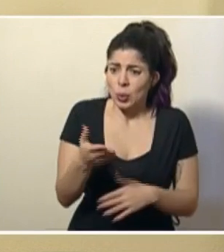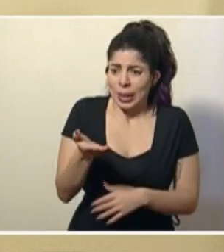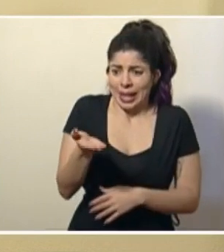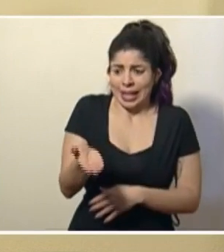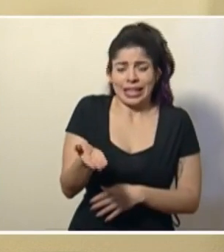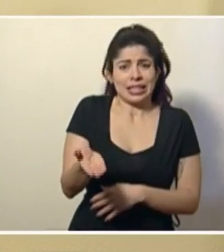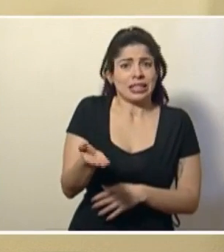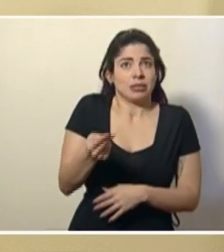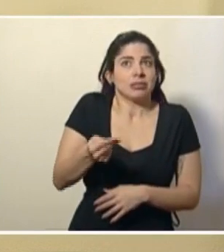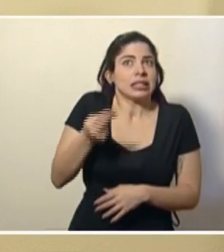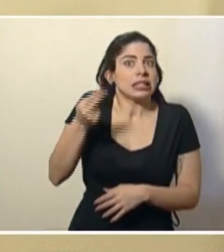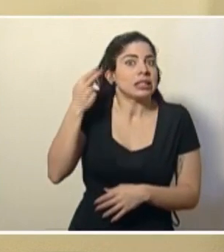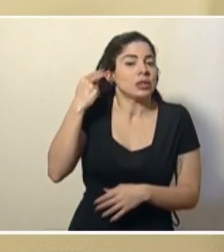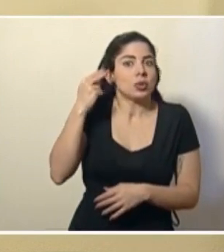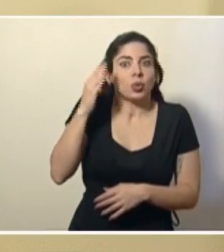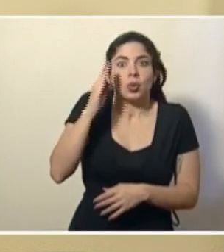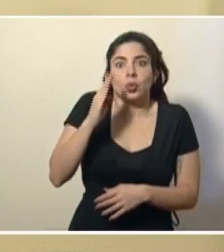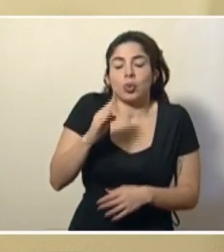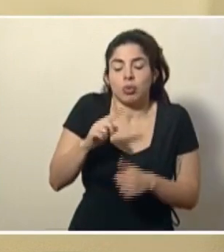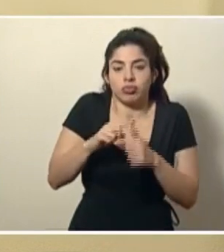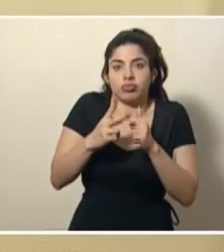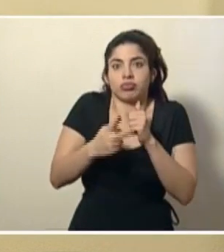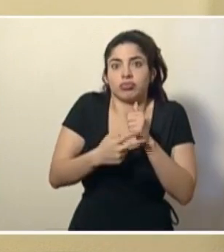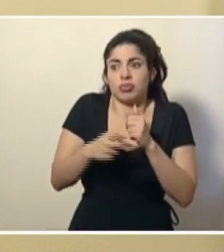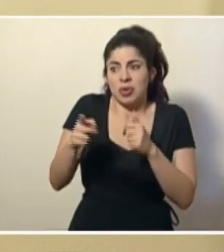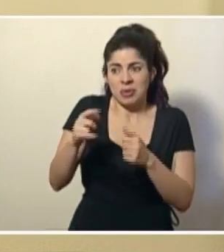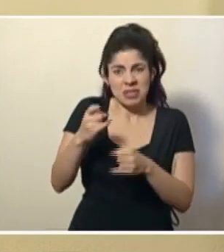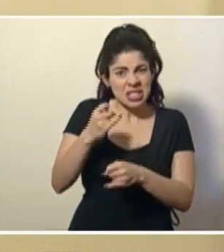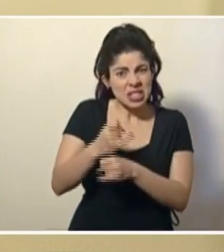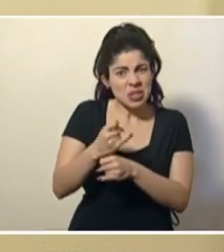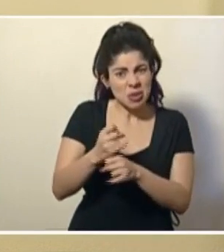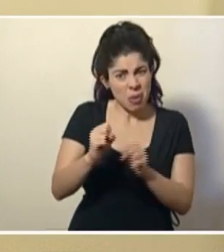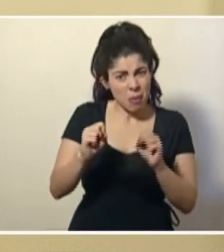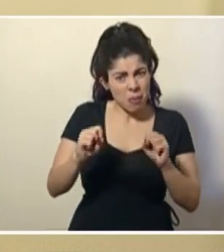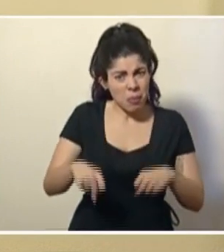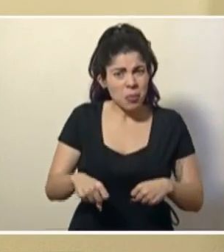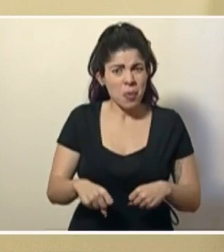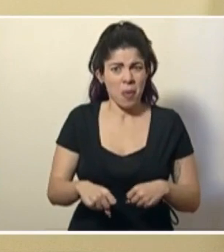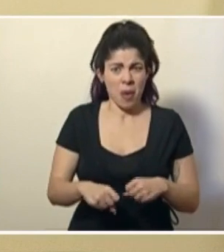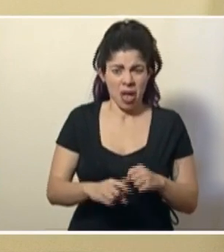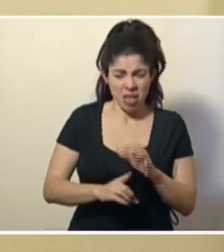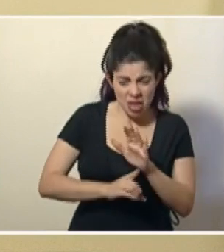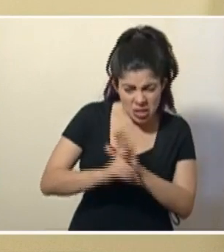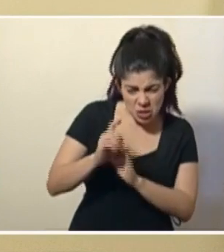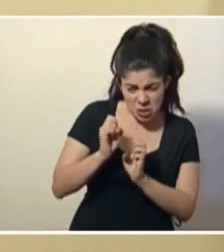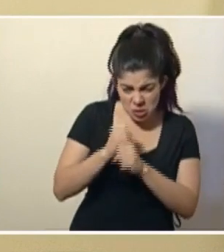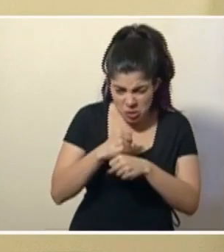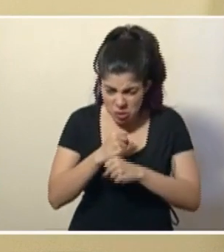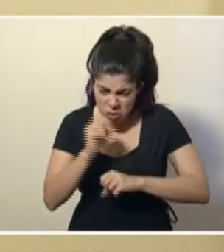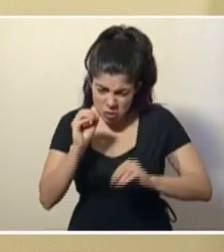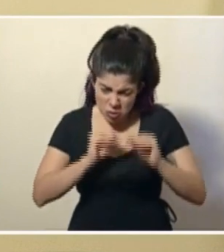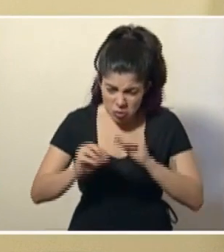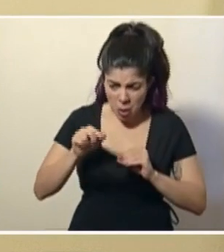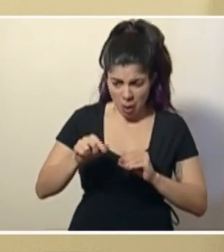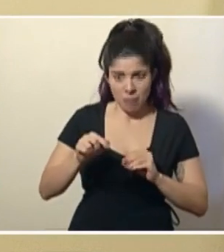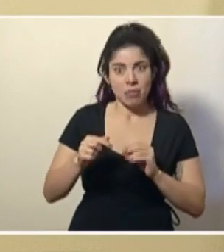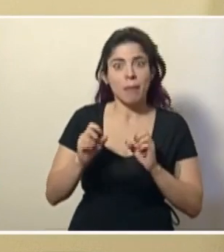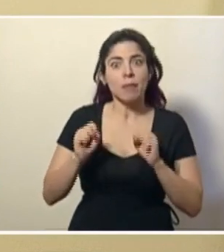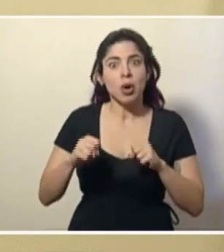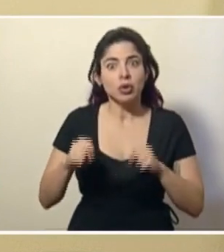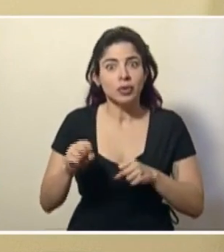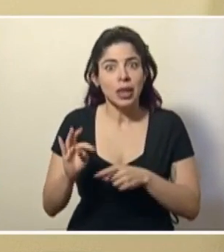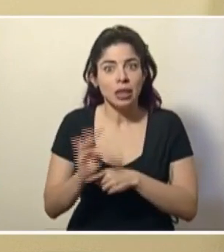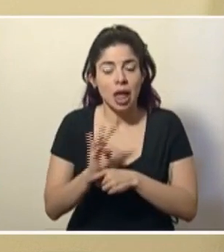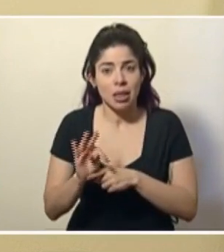es histórico, de que tengamos una institución que pueda desarrollar una posible terapia tan